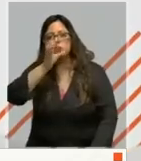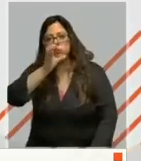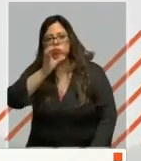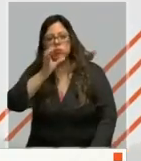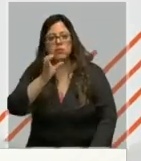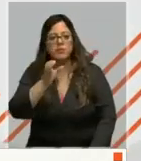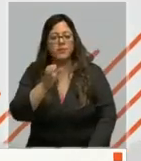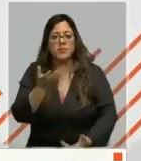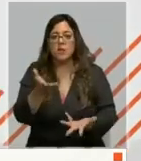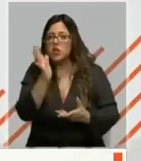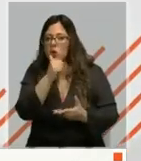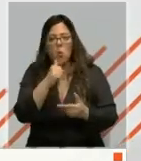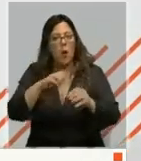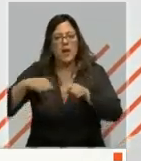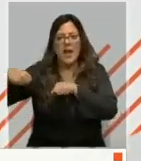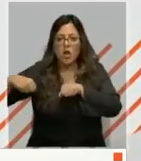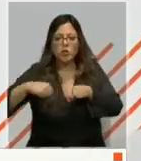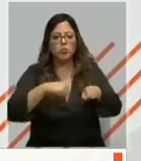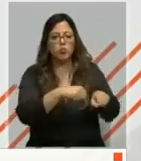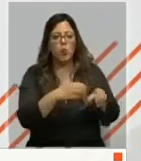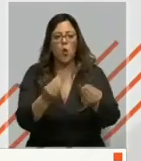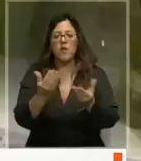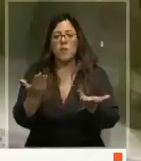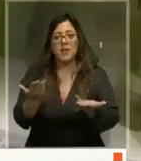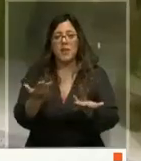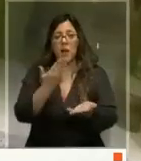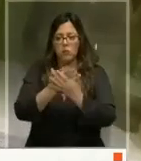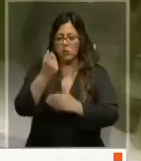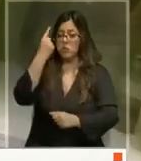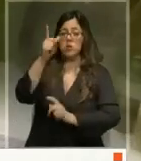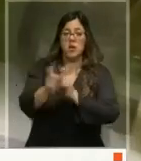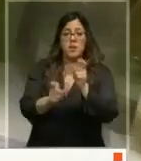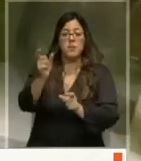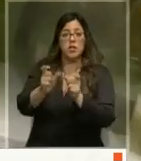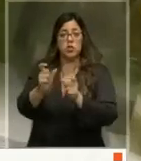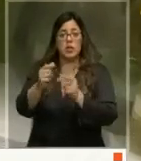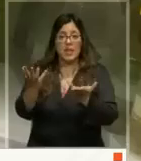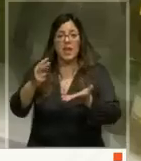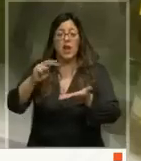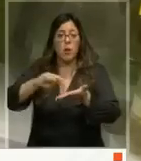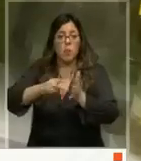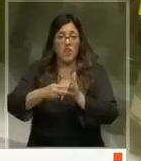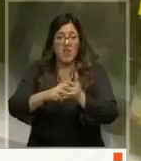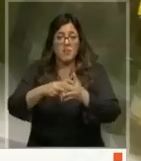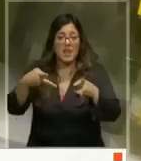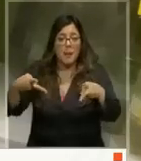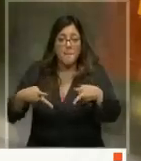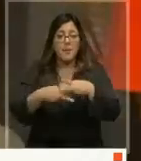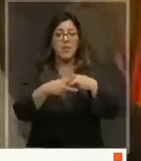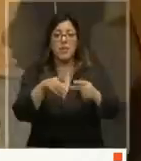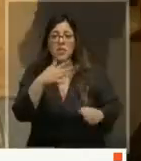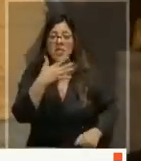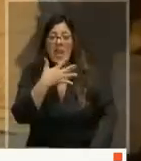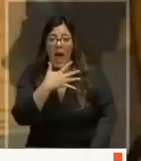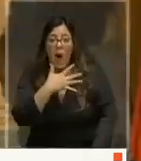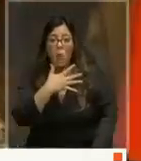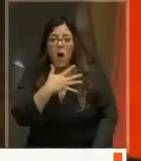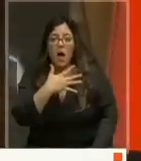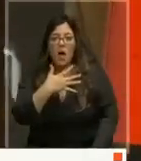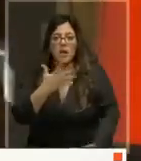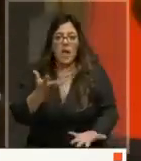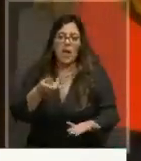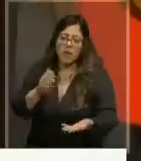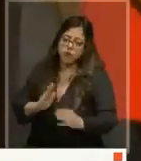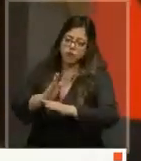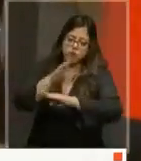desabastecimiento en los supermercados, porque claro, apenas se enteraron los vecinos que tenían este corte de agua tan prolongado, desabastecieron